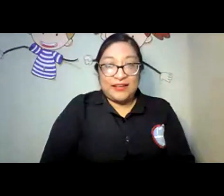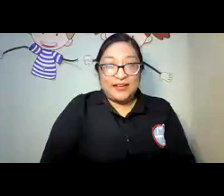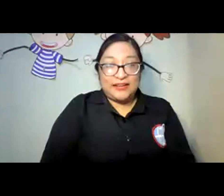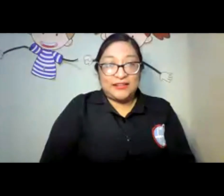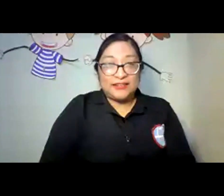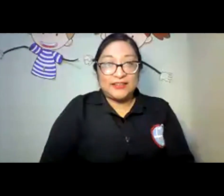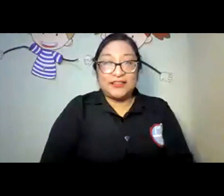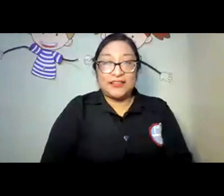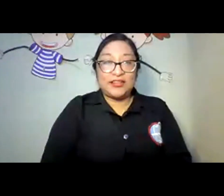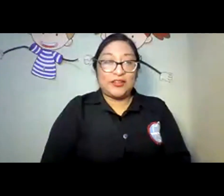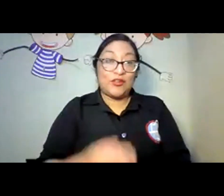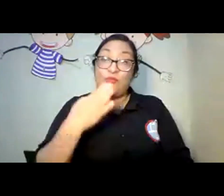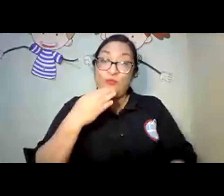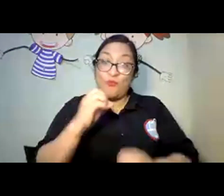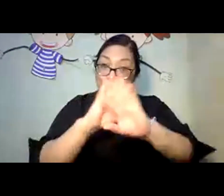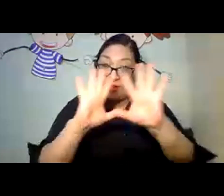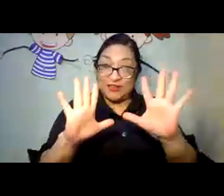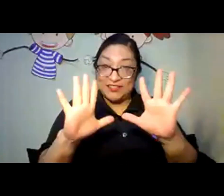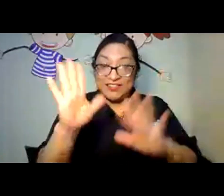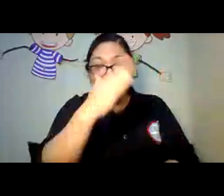Muy buenos días a todos.